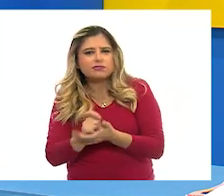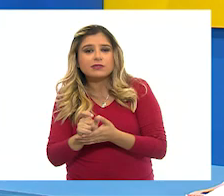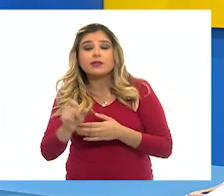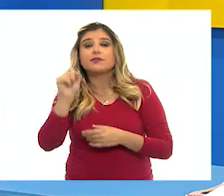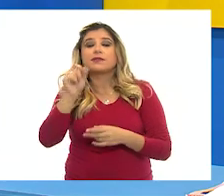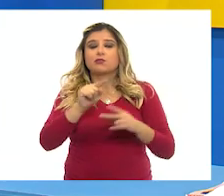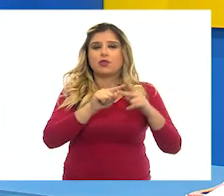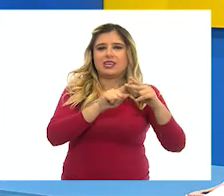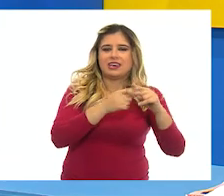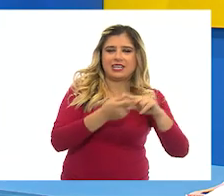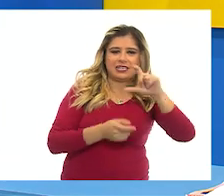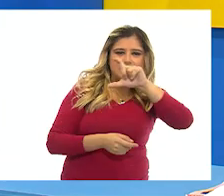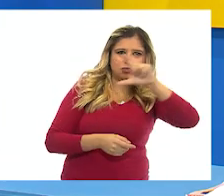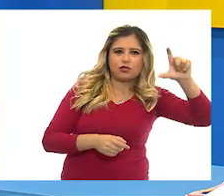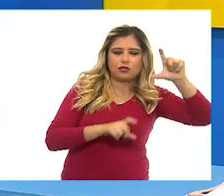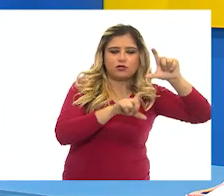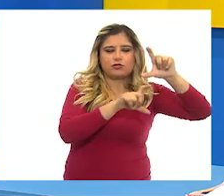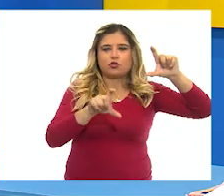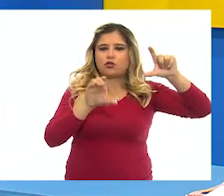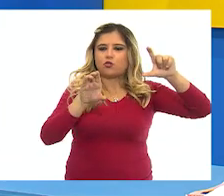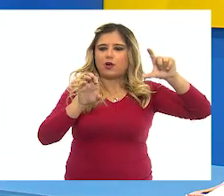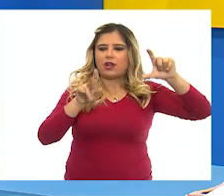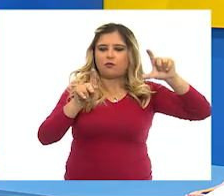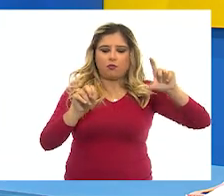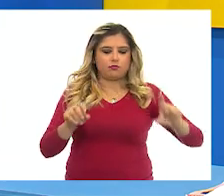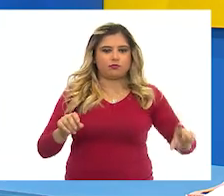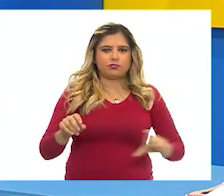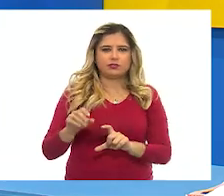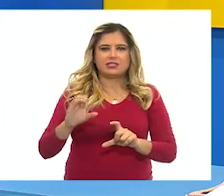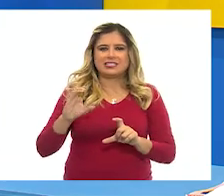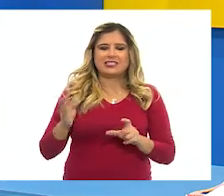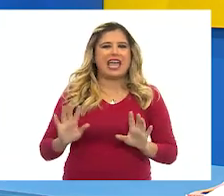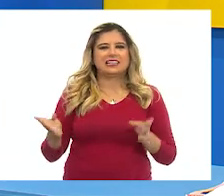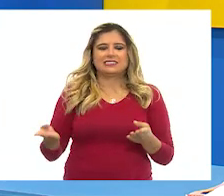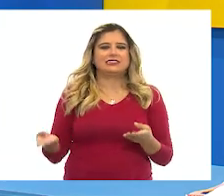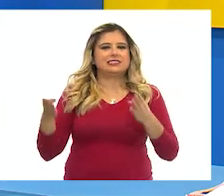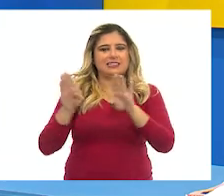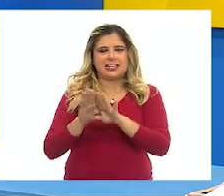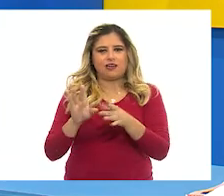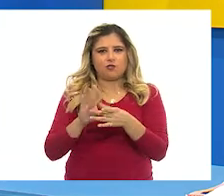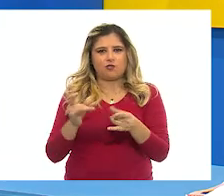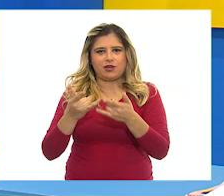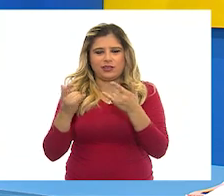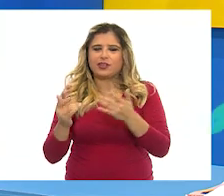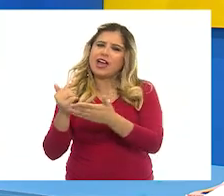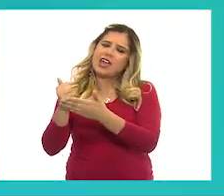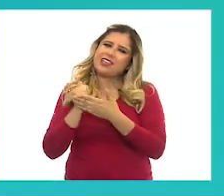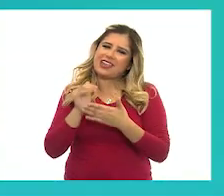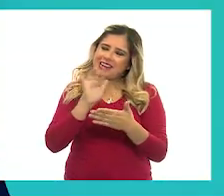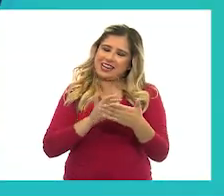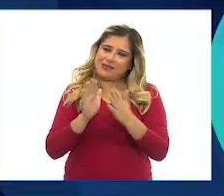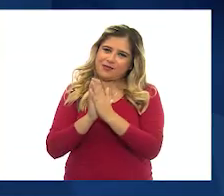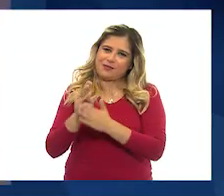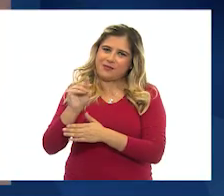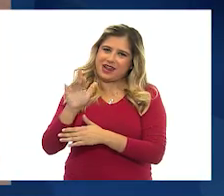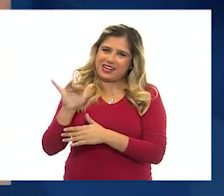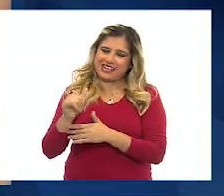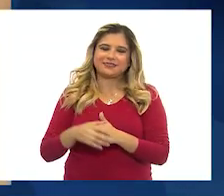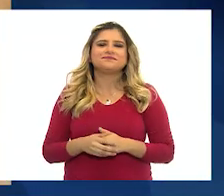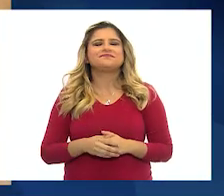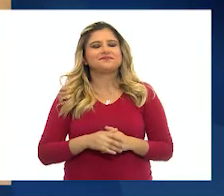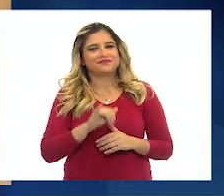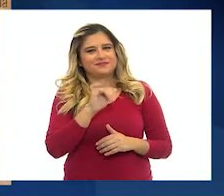el inicio, el cuerpo y el cierre de la carta. Ayúdame a leerla, por favor, María. Claro que